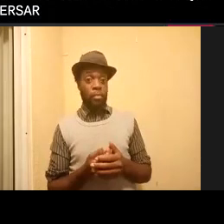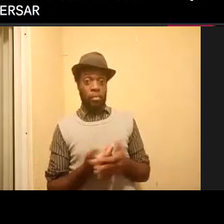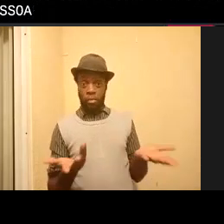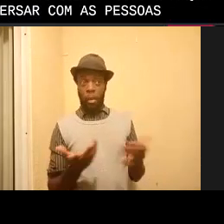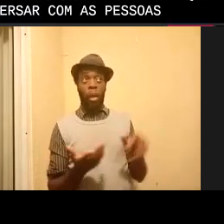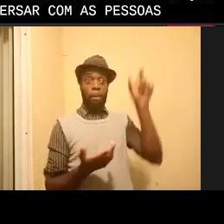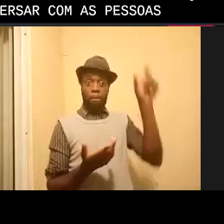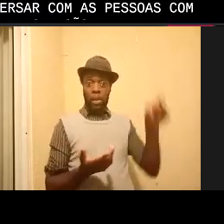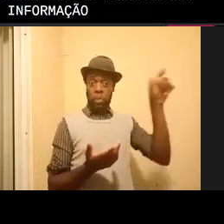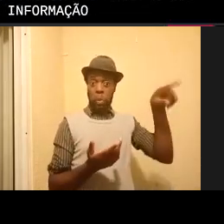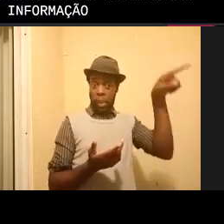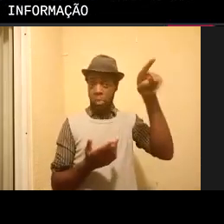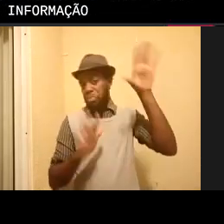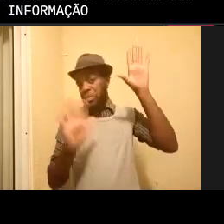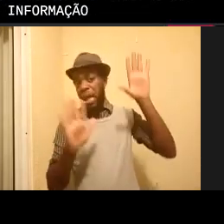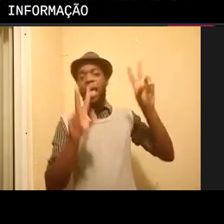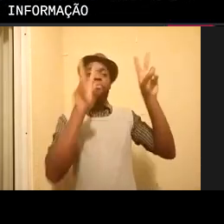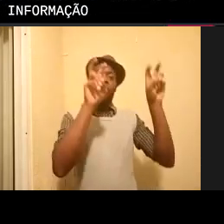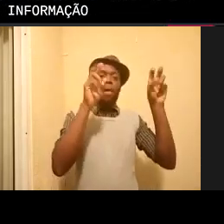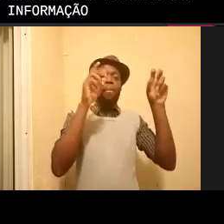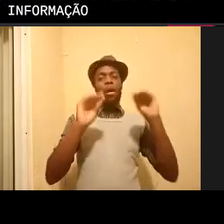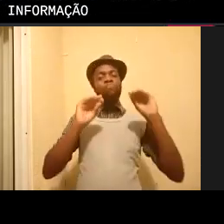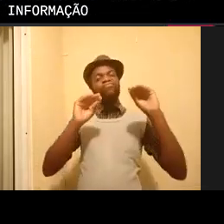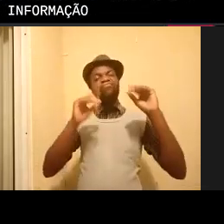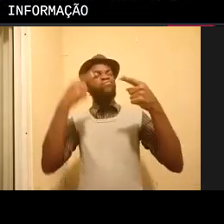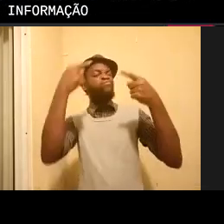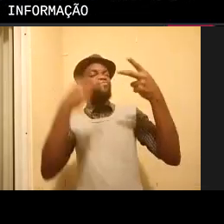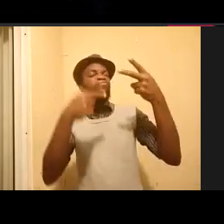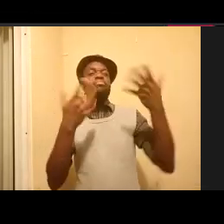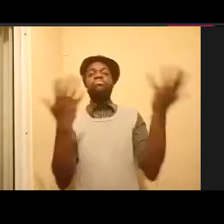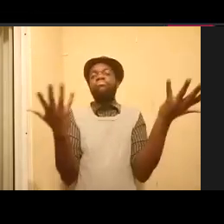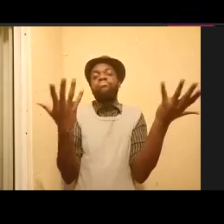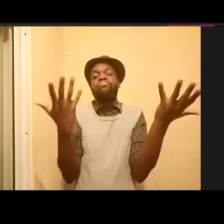buena. Te enseñan cómo ponerte inclusive un condón, te enseñan